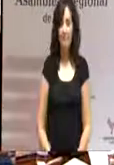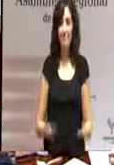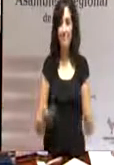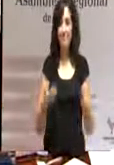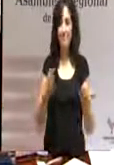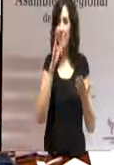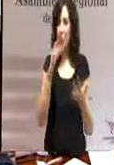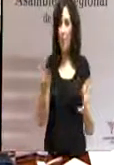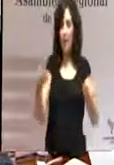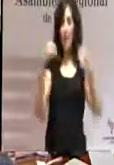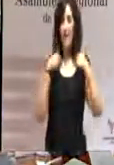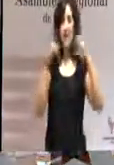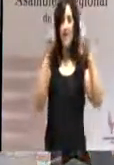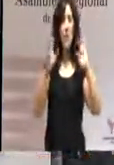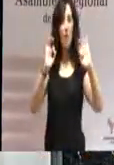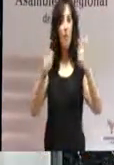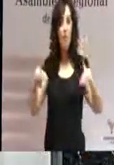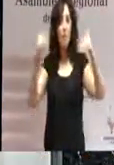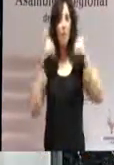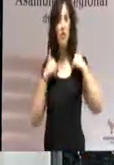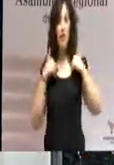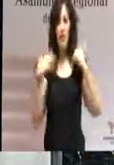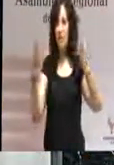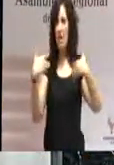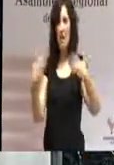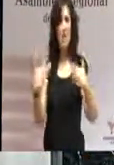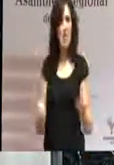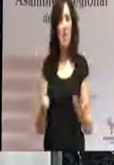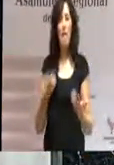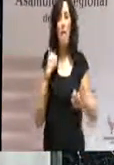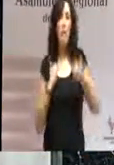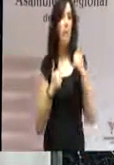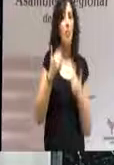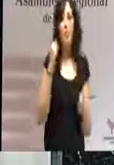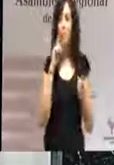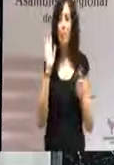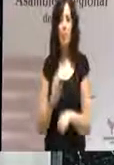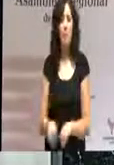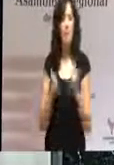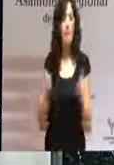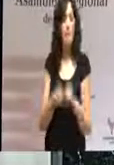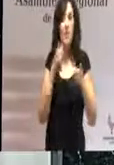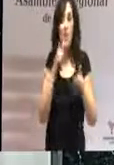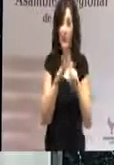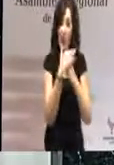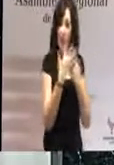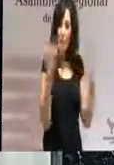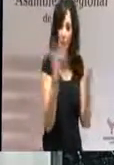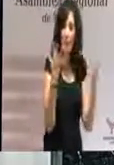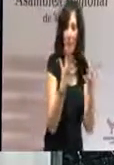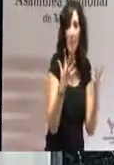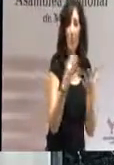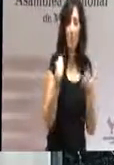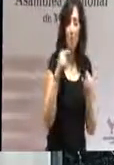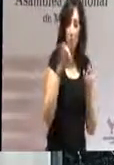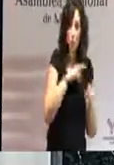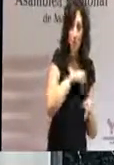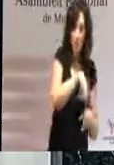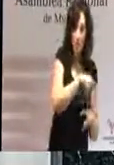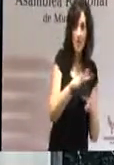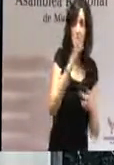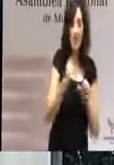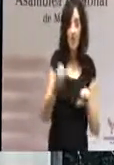No se ha asumido en este tema ninguna responsabilidad y la situación es de tal gravedad que tanto ustedes como los anteriores deberían